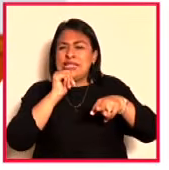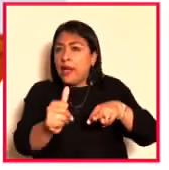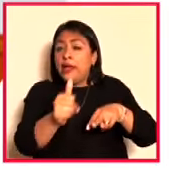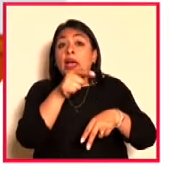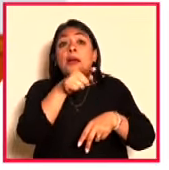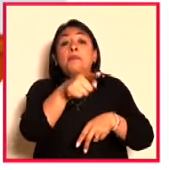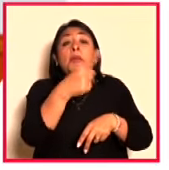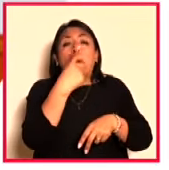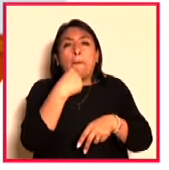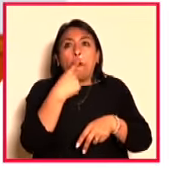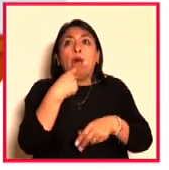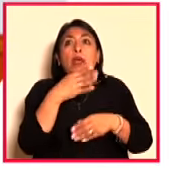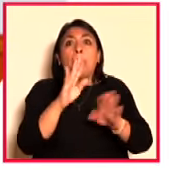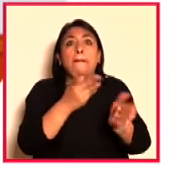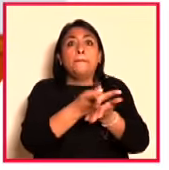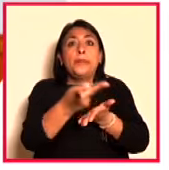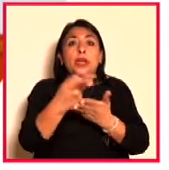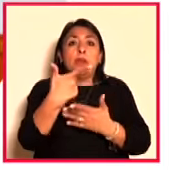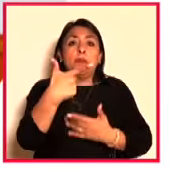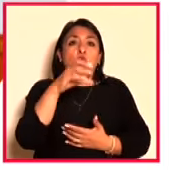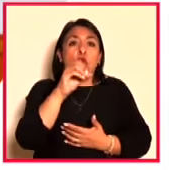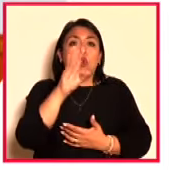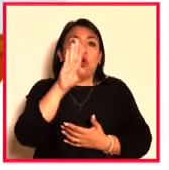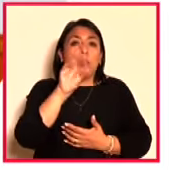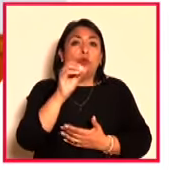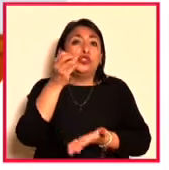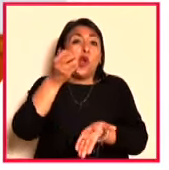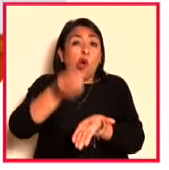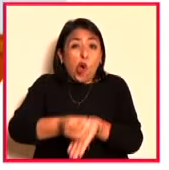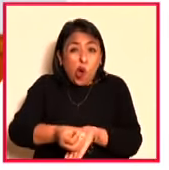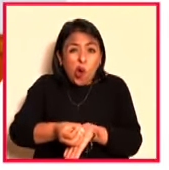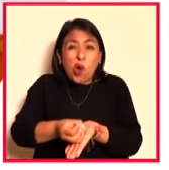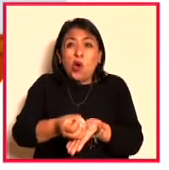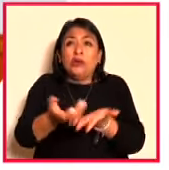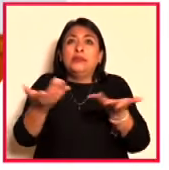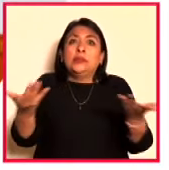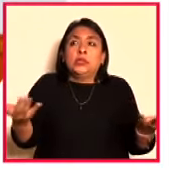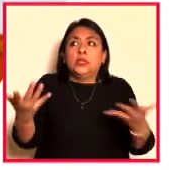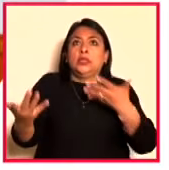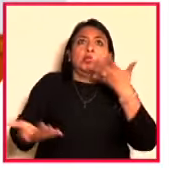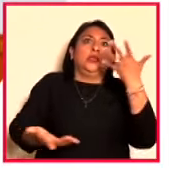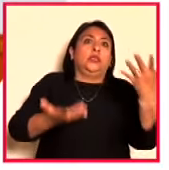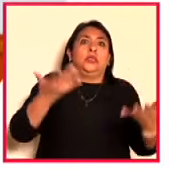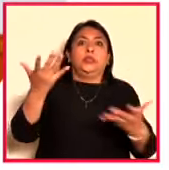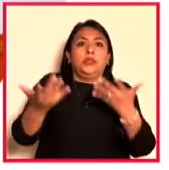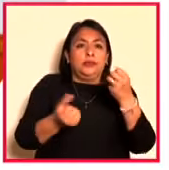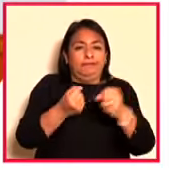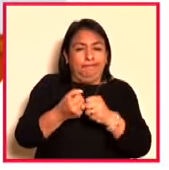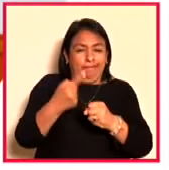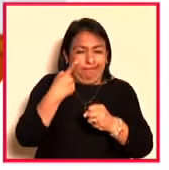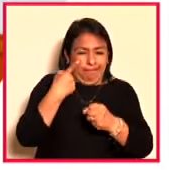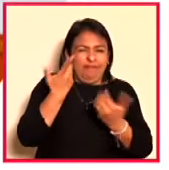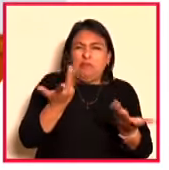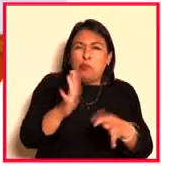la entrega de los Globos de Oro y no fue la excepción la polémica este año. Vamos a descubrir por qué.